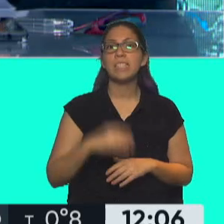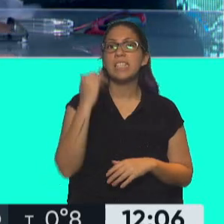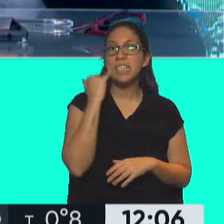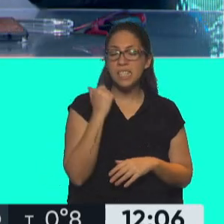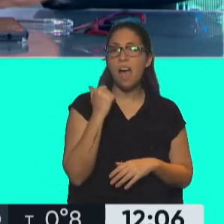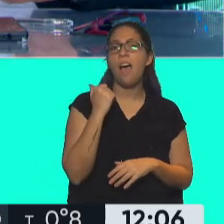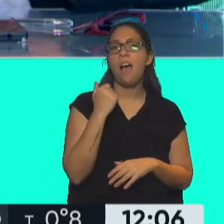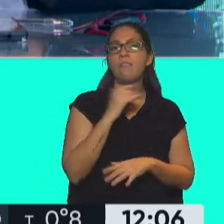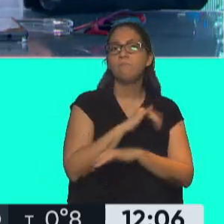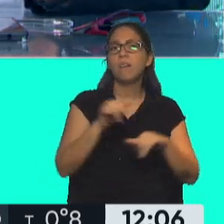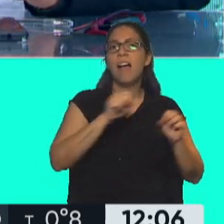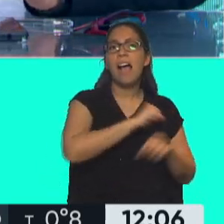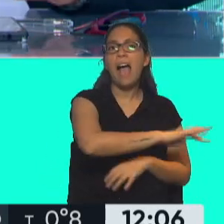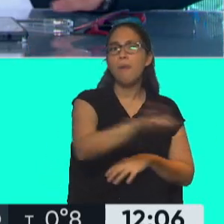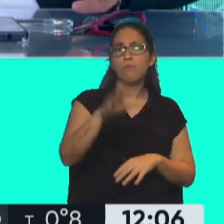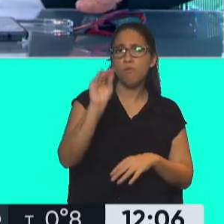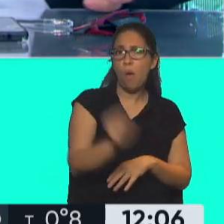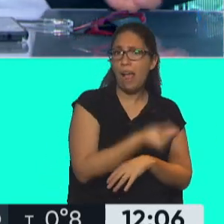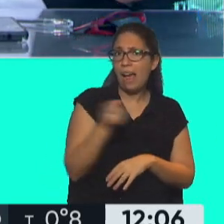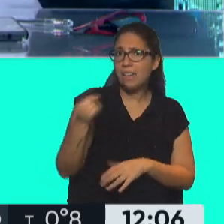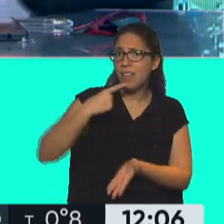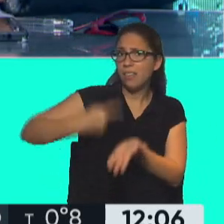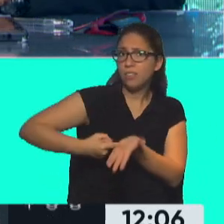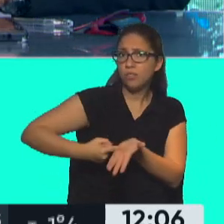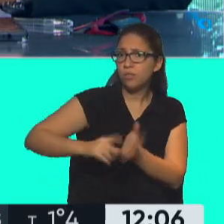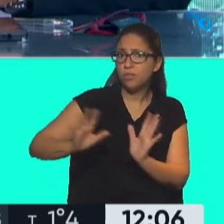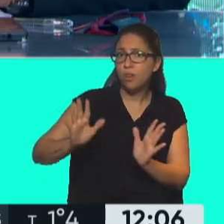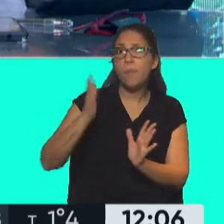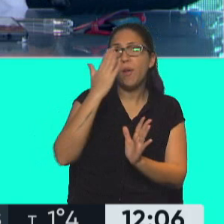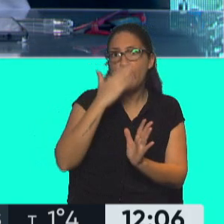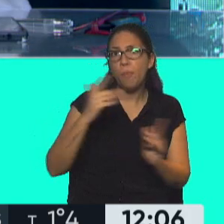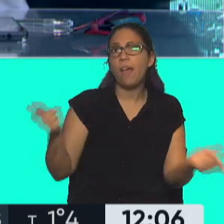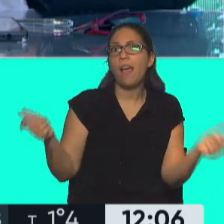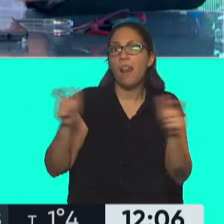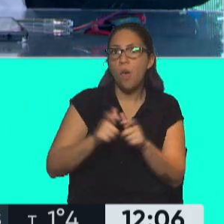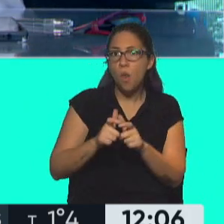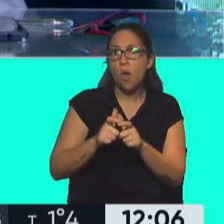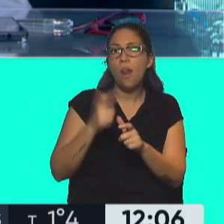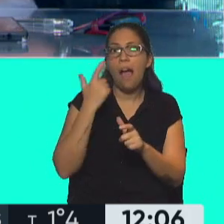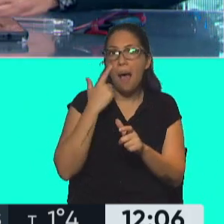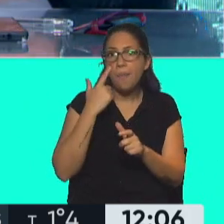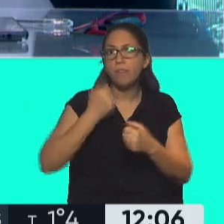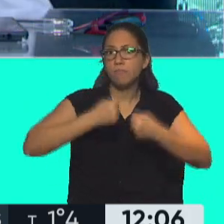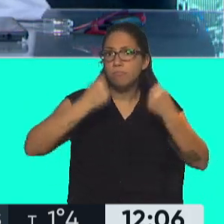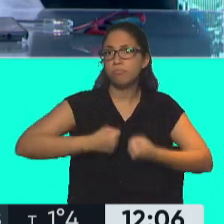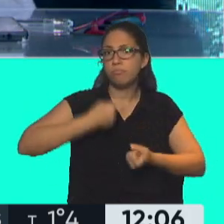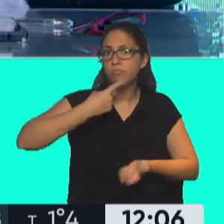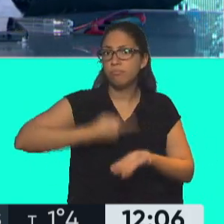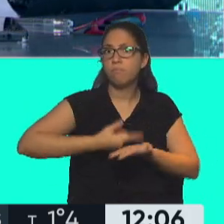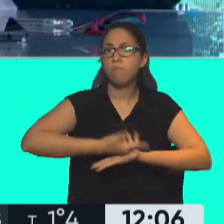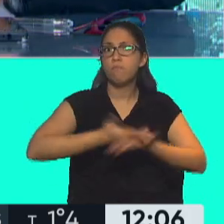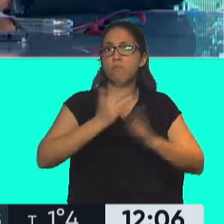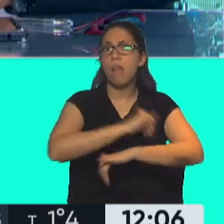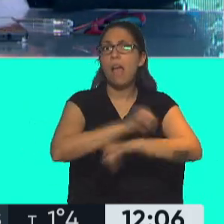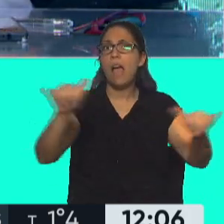de que al campo no le alcanza, que eso se está esperando a ver qué pasa cuando se reúna la mesa enlace y tome una posición, una definición pública sobre